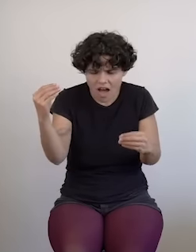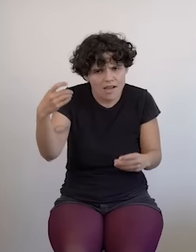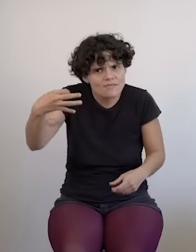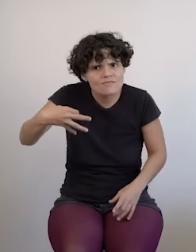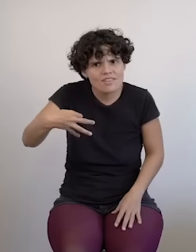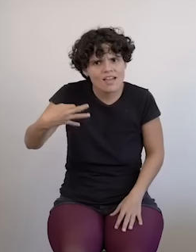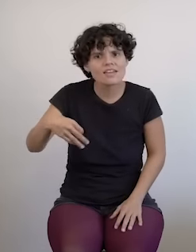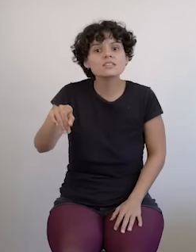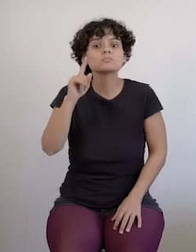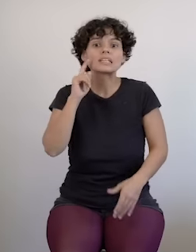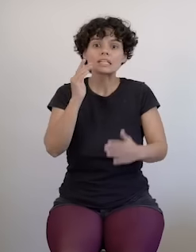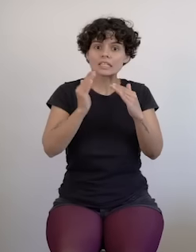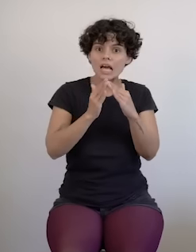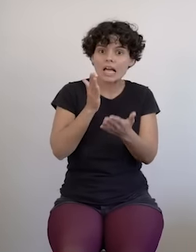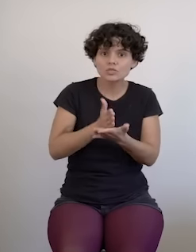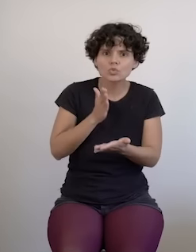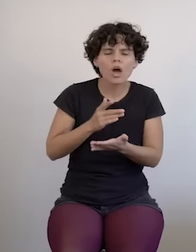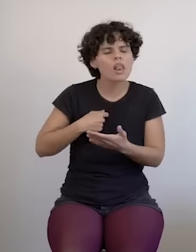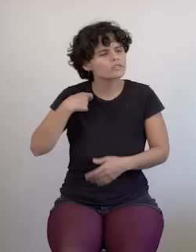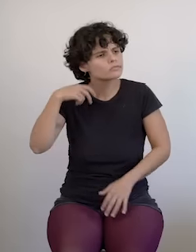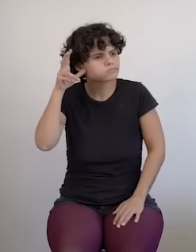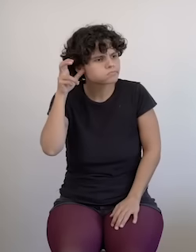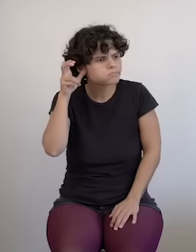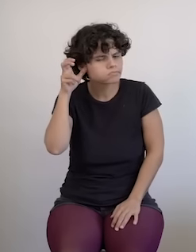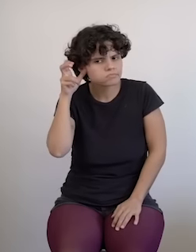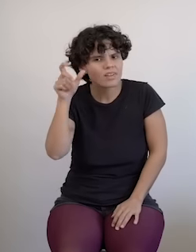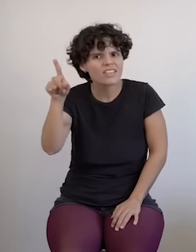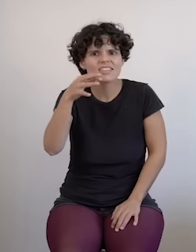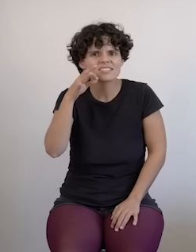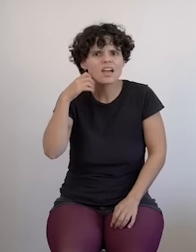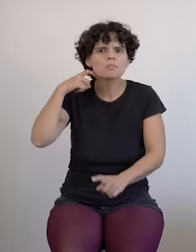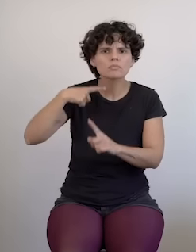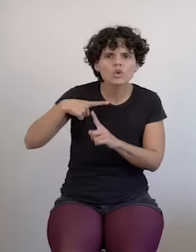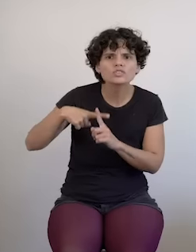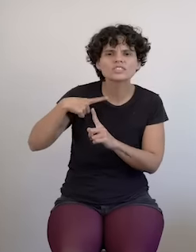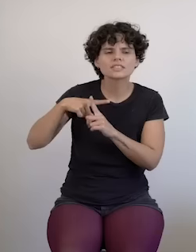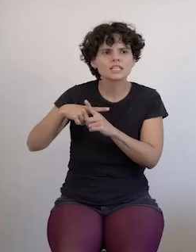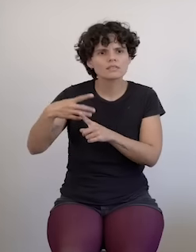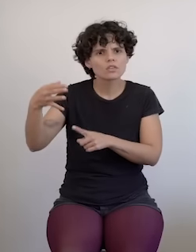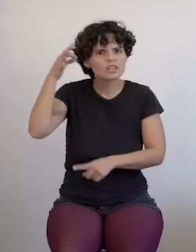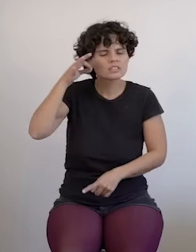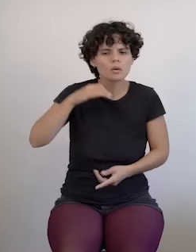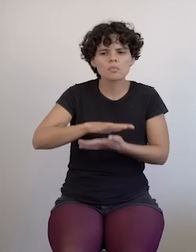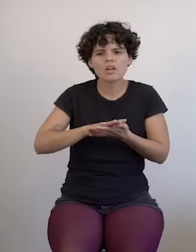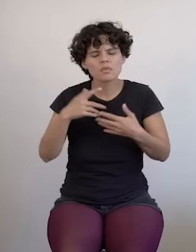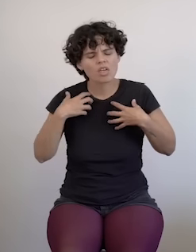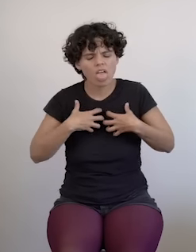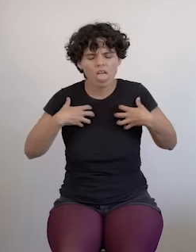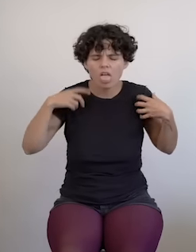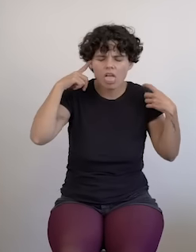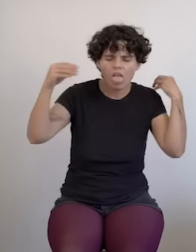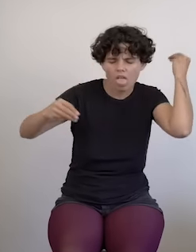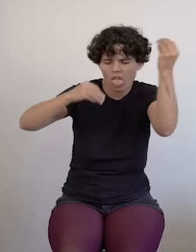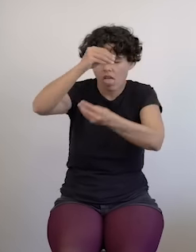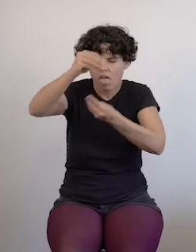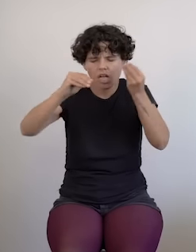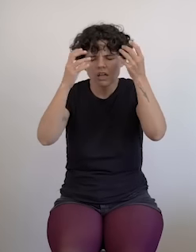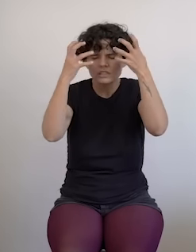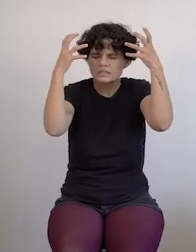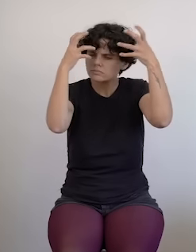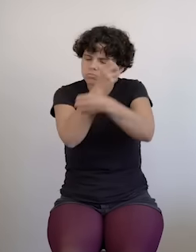este Juan tiene sabiduría. Y esa escuela como que se me quedó, hermano. Esa guay de hablar guay positiva, de que realmente en un momento malo